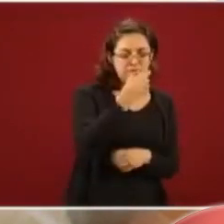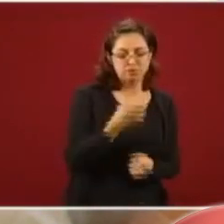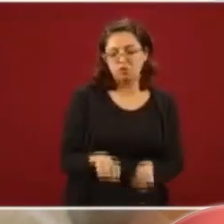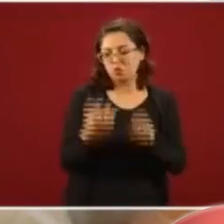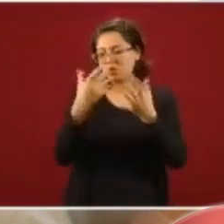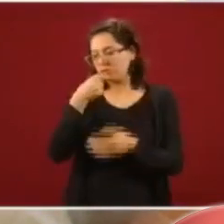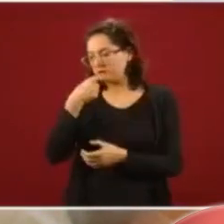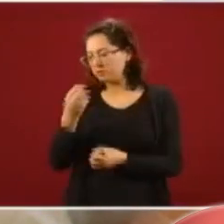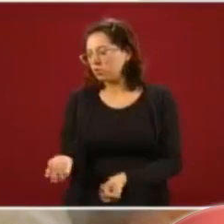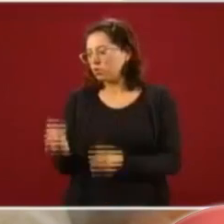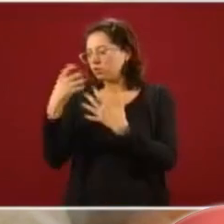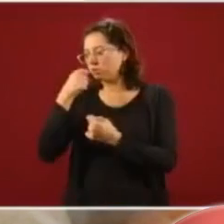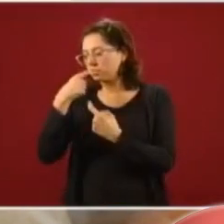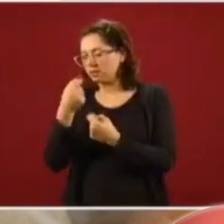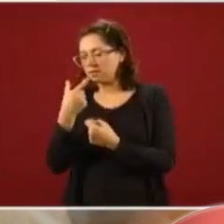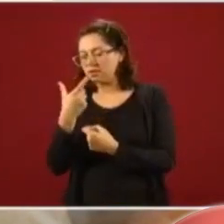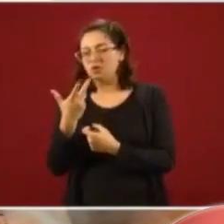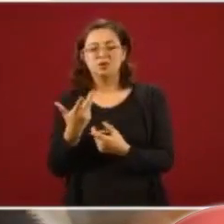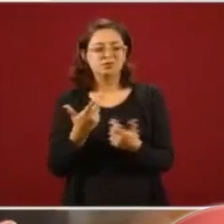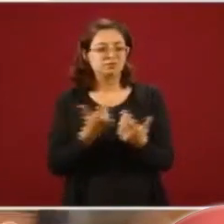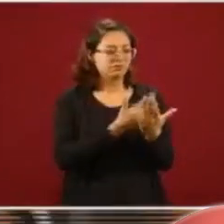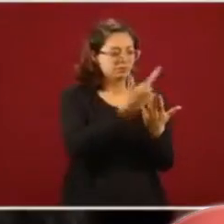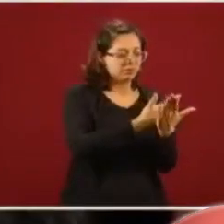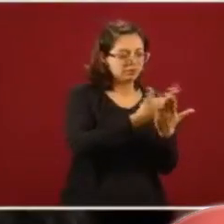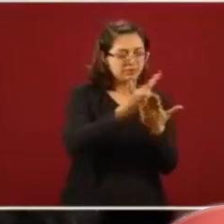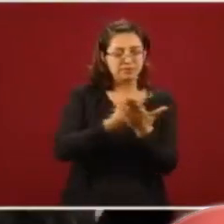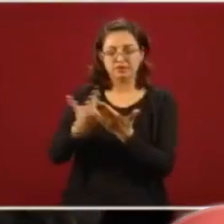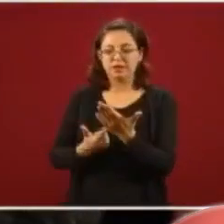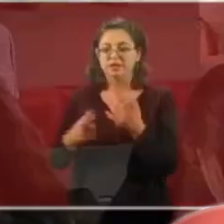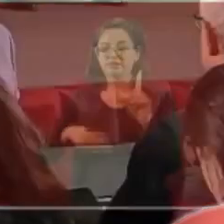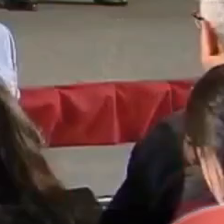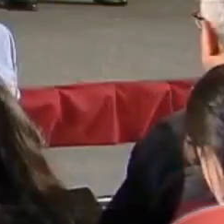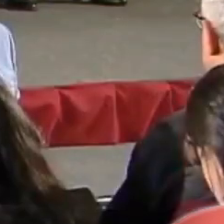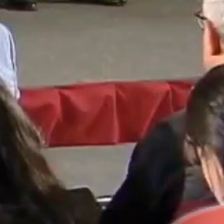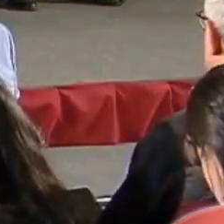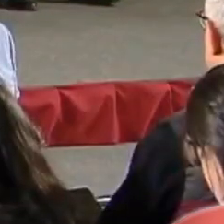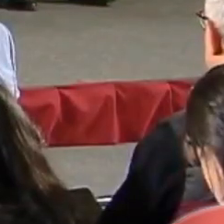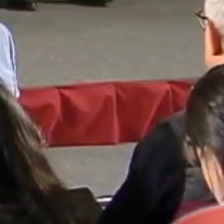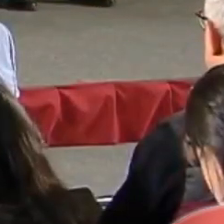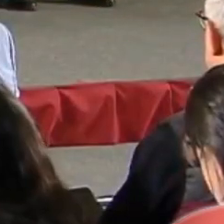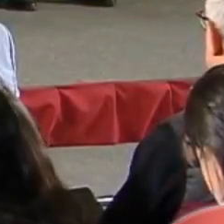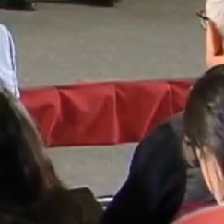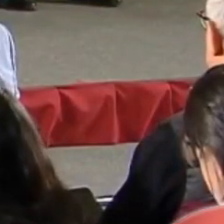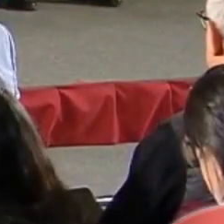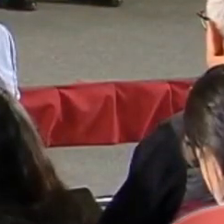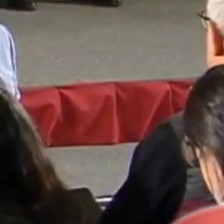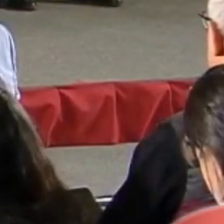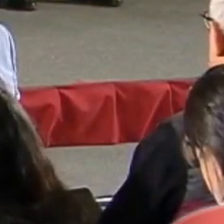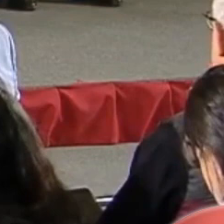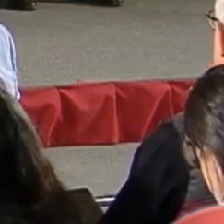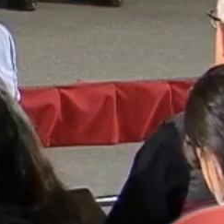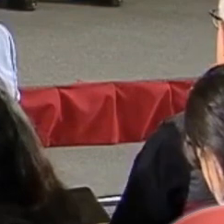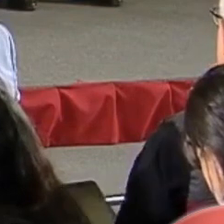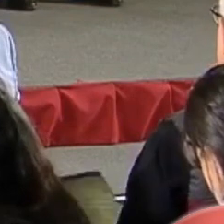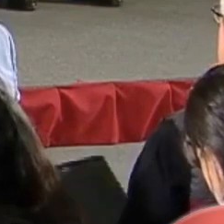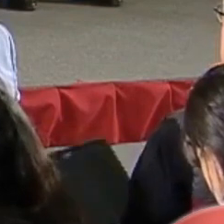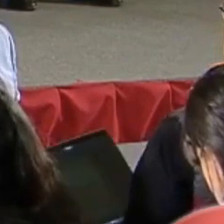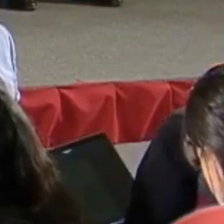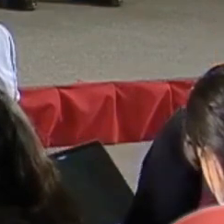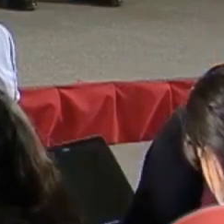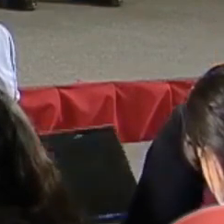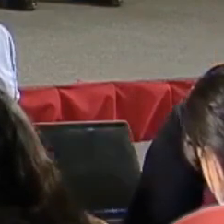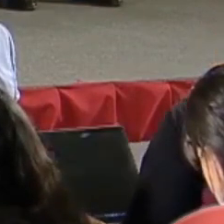medicamento o del otro, pues esto depende de la información que mandan los estados y en este ejemplo de los centros